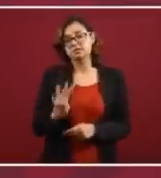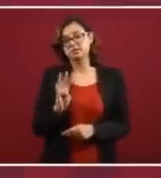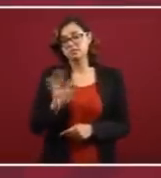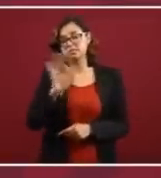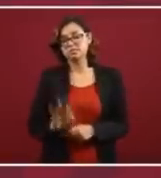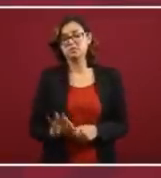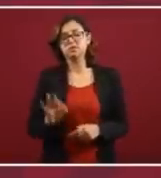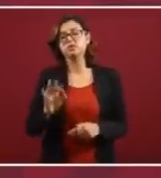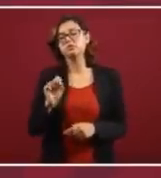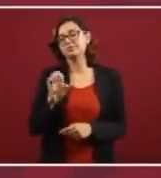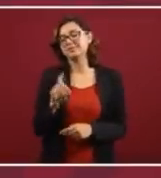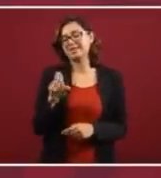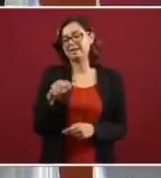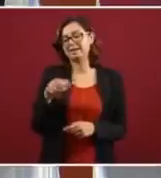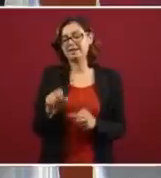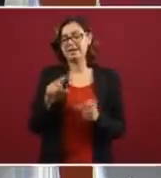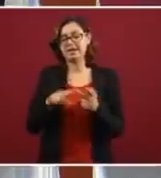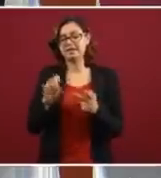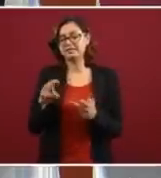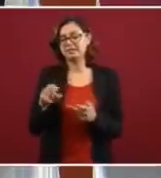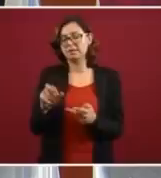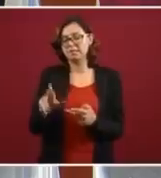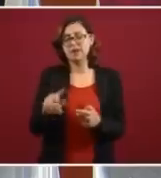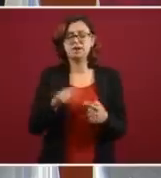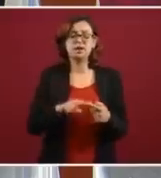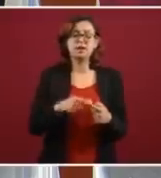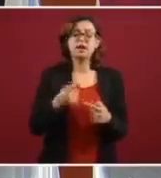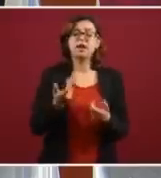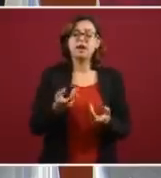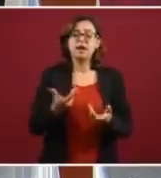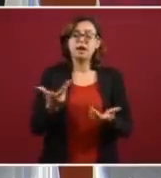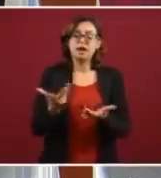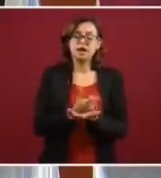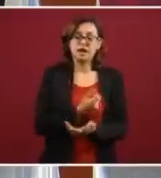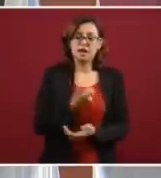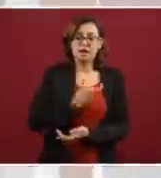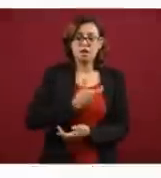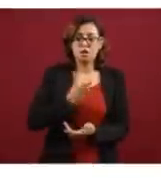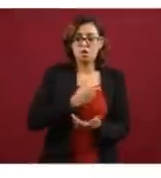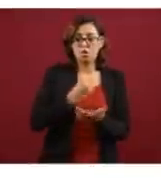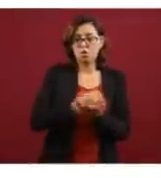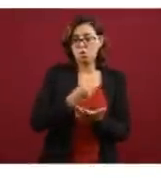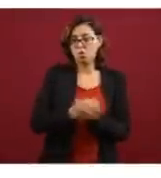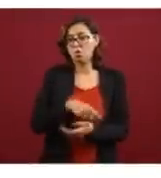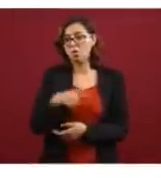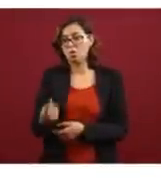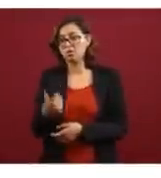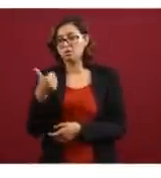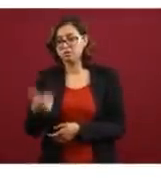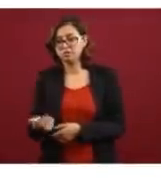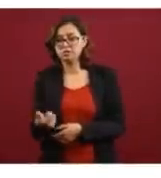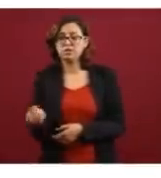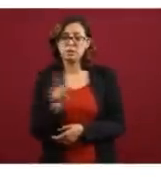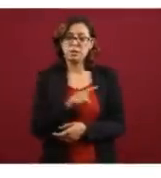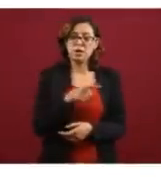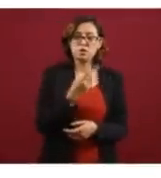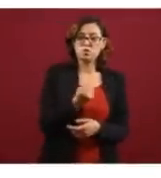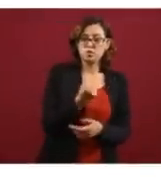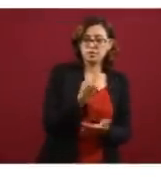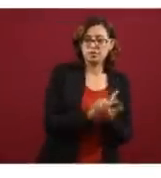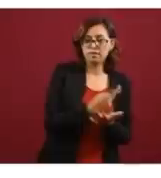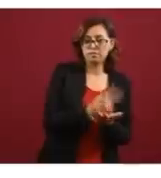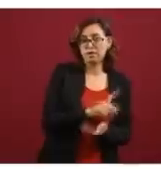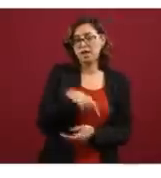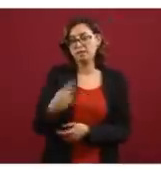Obtuvieron, como lo pueden ver ahí, SEDENA 14 medallas de oro, SEMAR 6, SEDENA 9 de plata, SEMAR 8 y